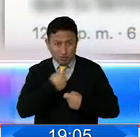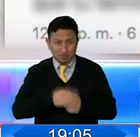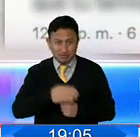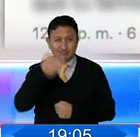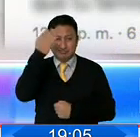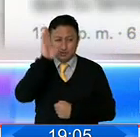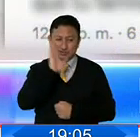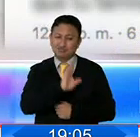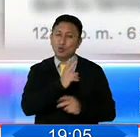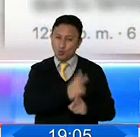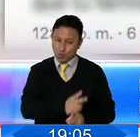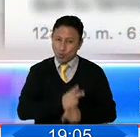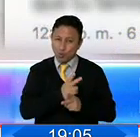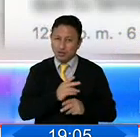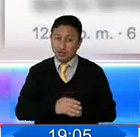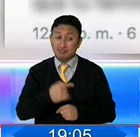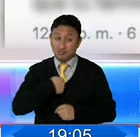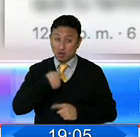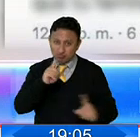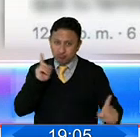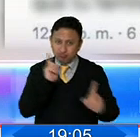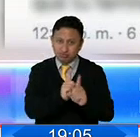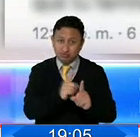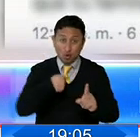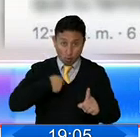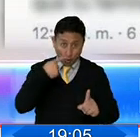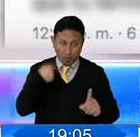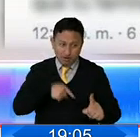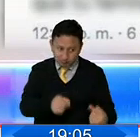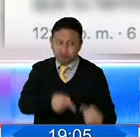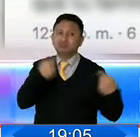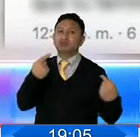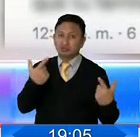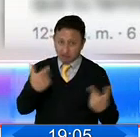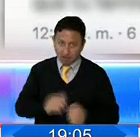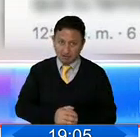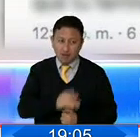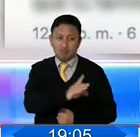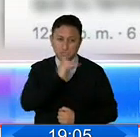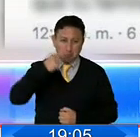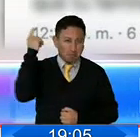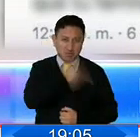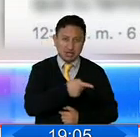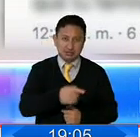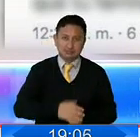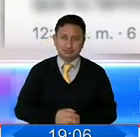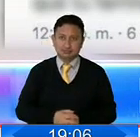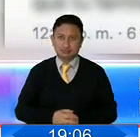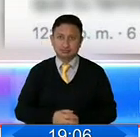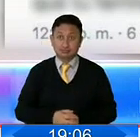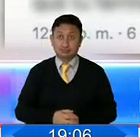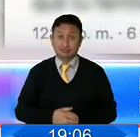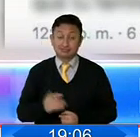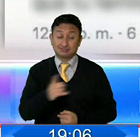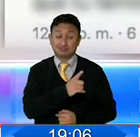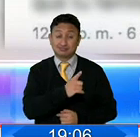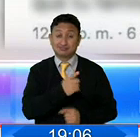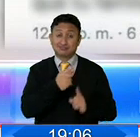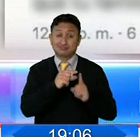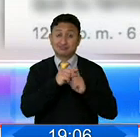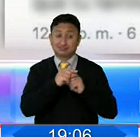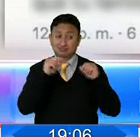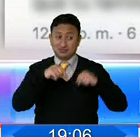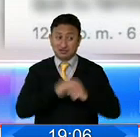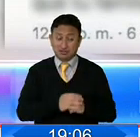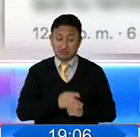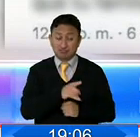te salve y proteja, que no te encuentre porque como hombre vas a tener que defenderte, maldito. Es precisamente este texto el que ha sido calificado